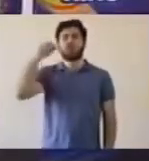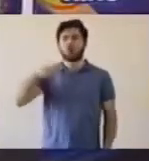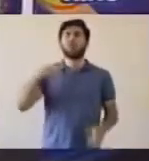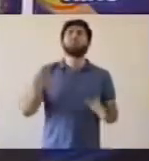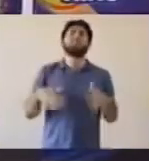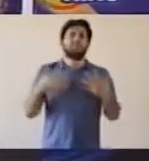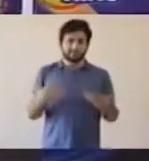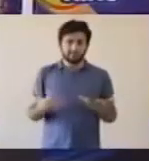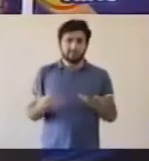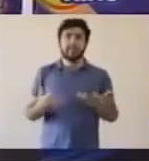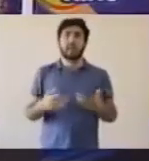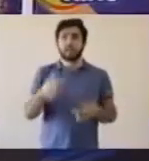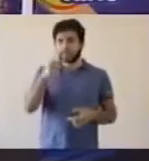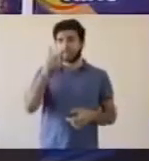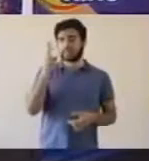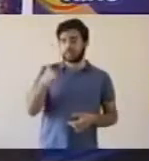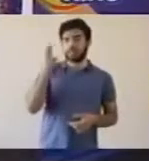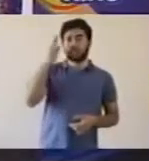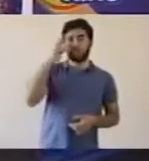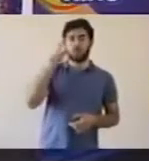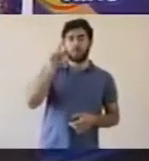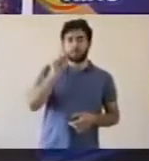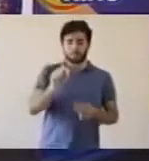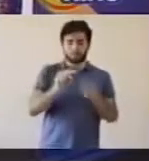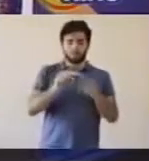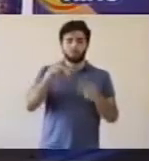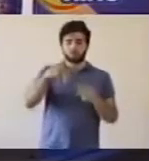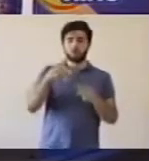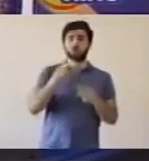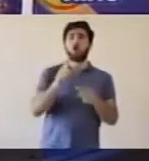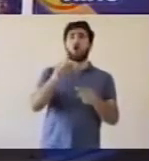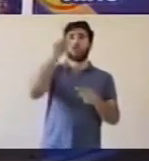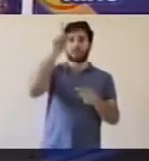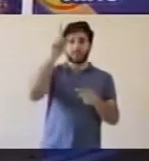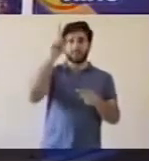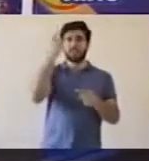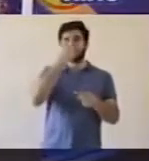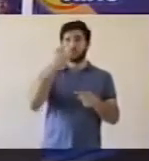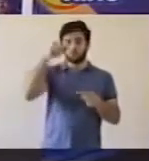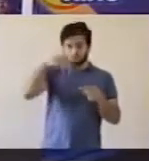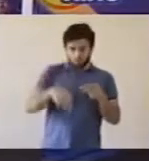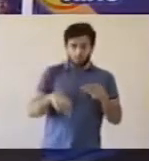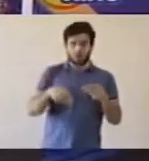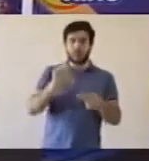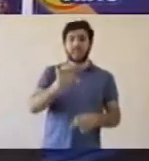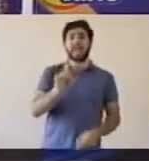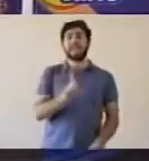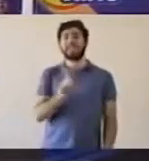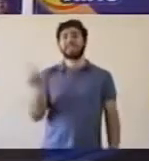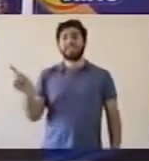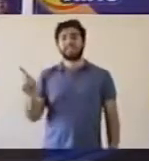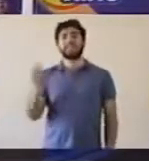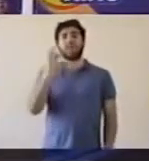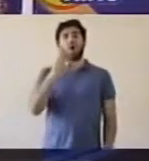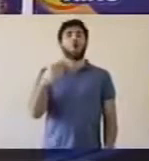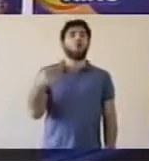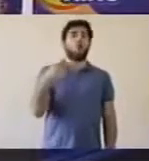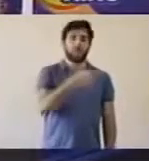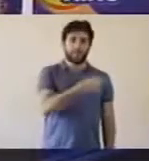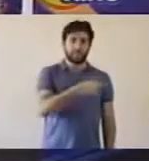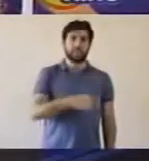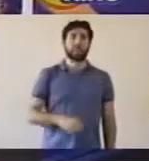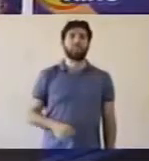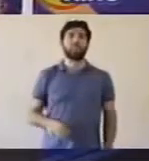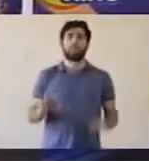hemos aprendido. Siempre recordar los 4 puntos cardinales: norte, sur,